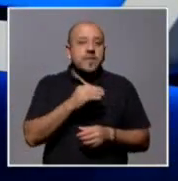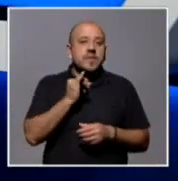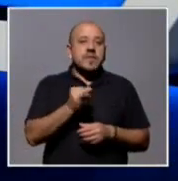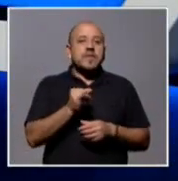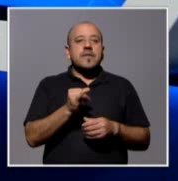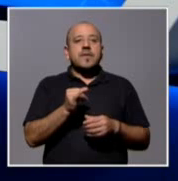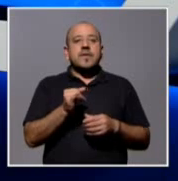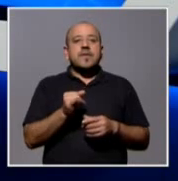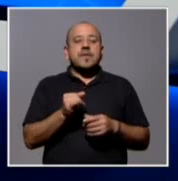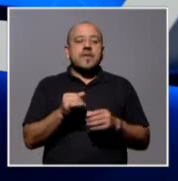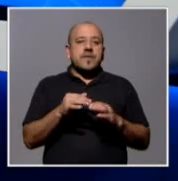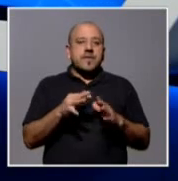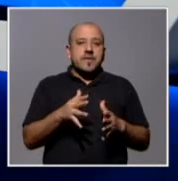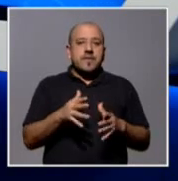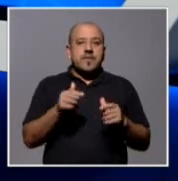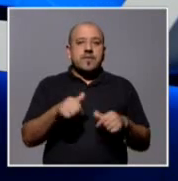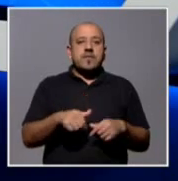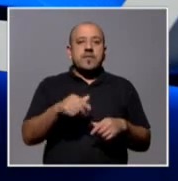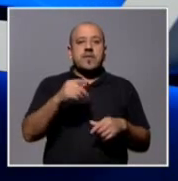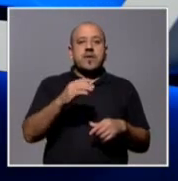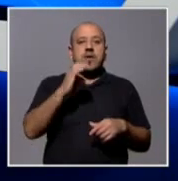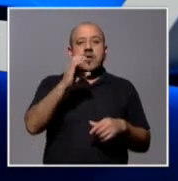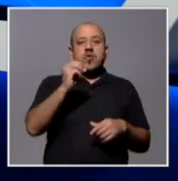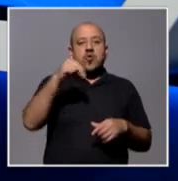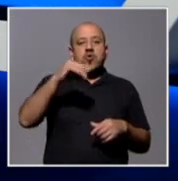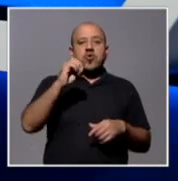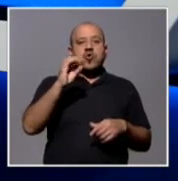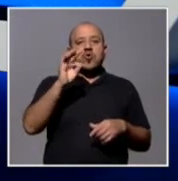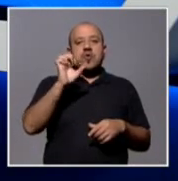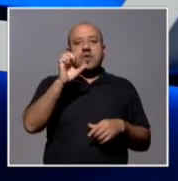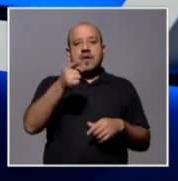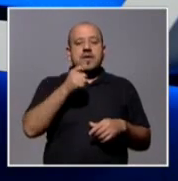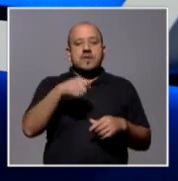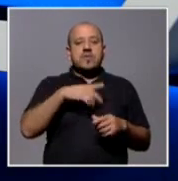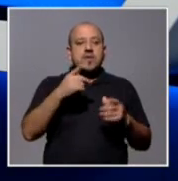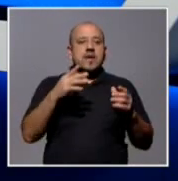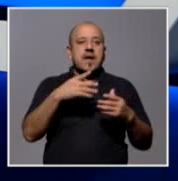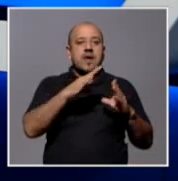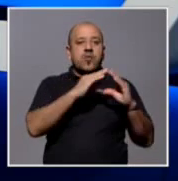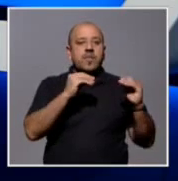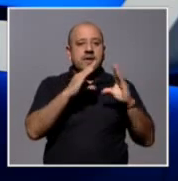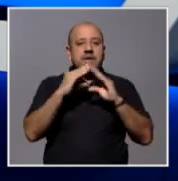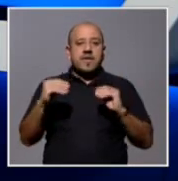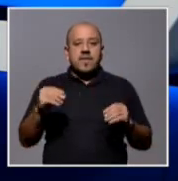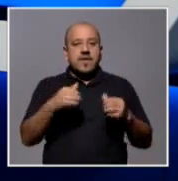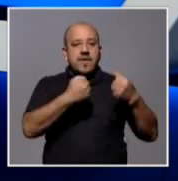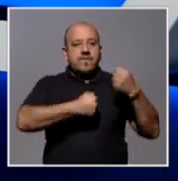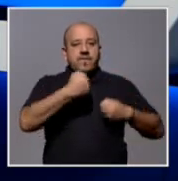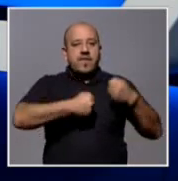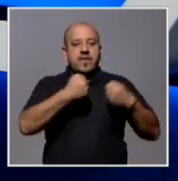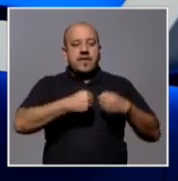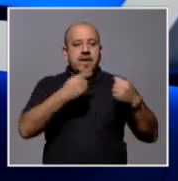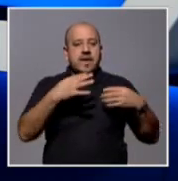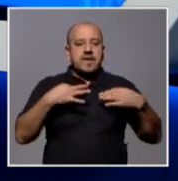el caso de Conacotex, que es una cooperativa textil de mujeres que cuando llegó la pandemia,